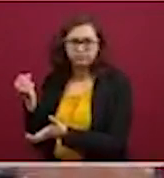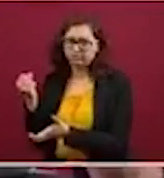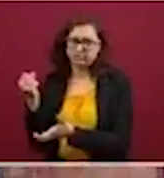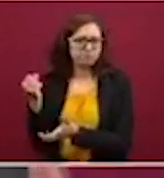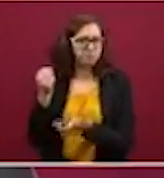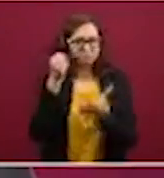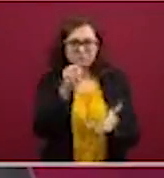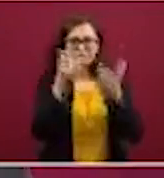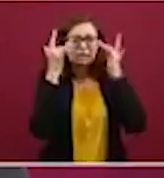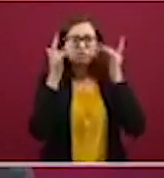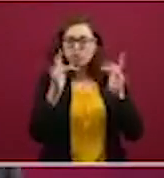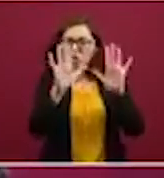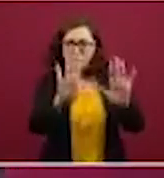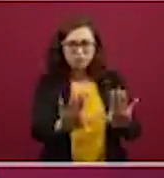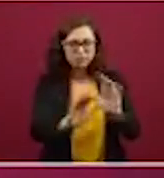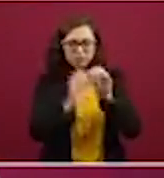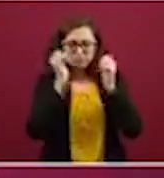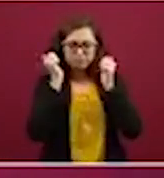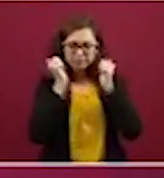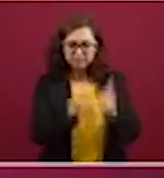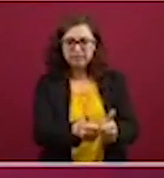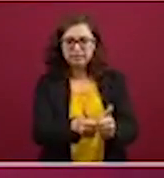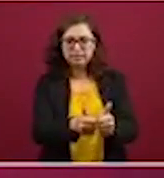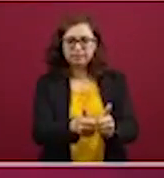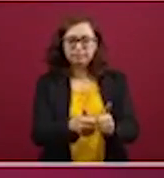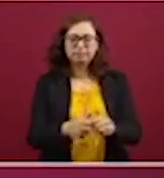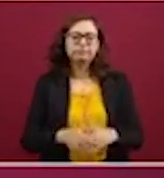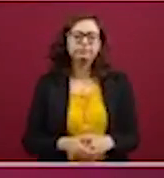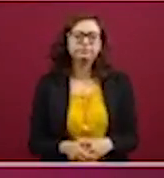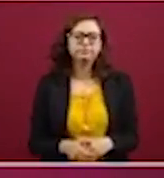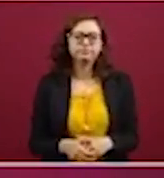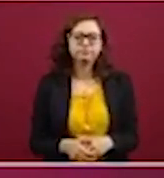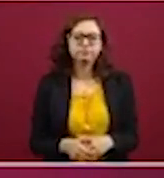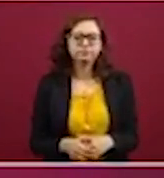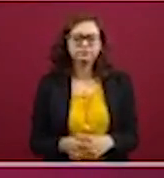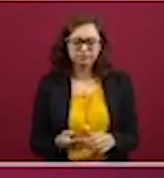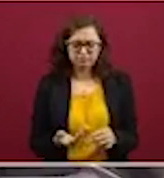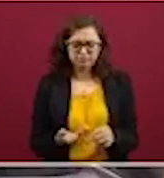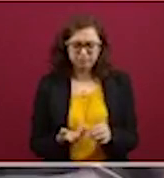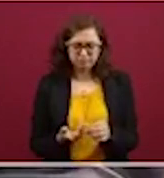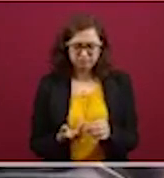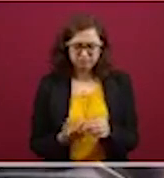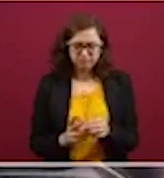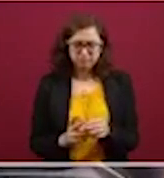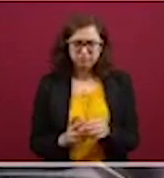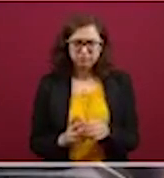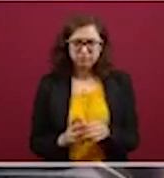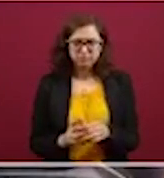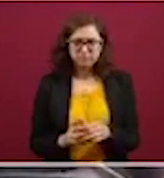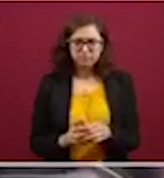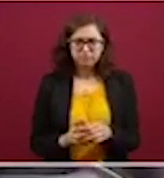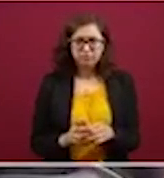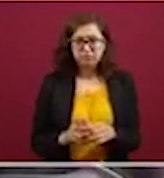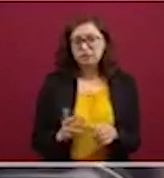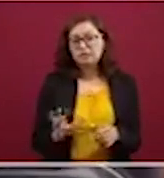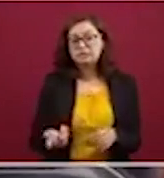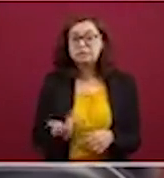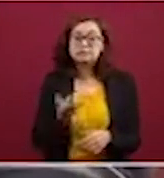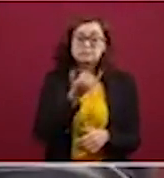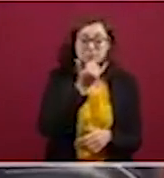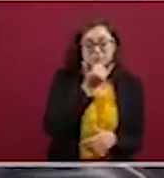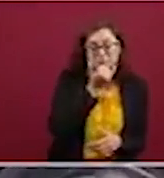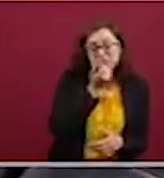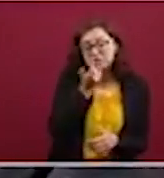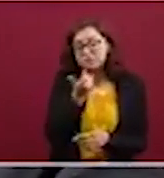no se incluye las medidas de austeridad la